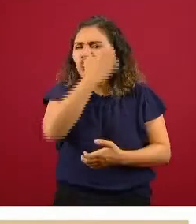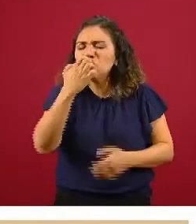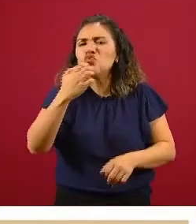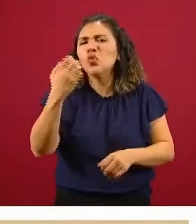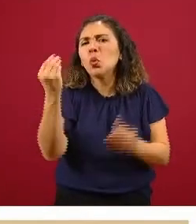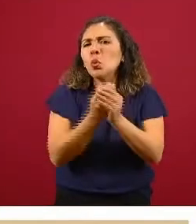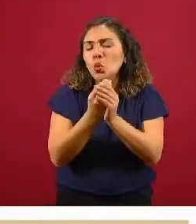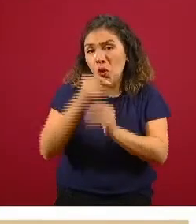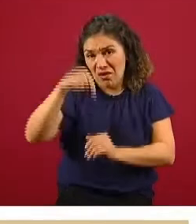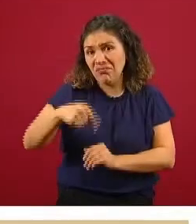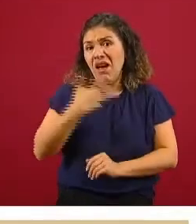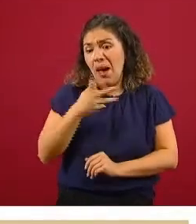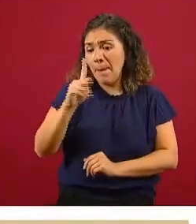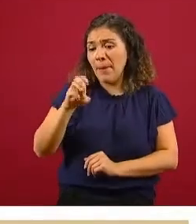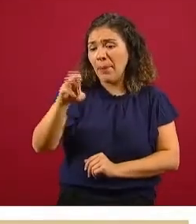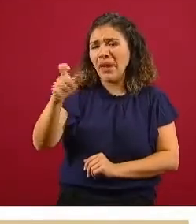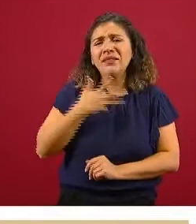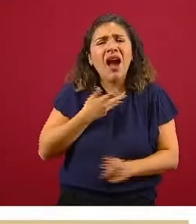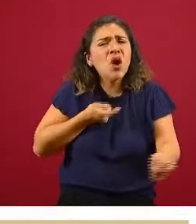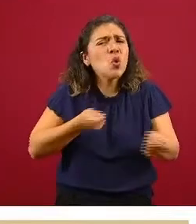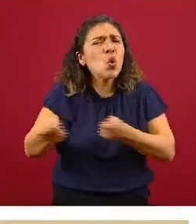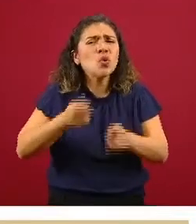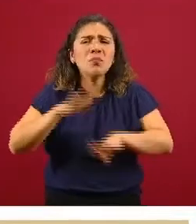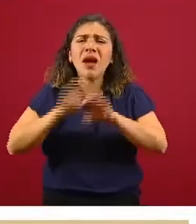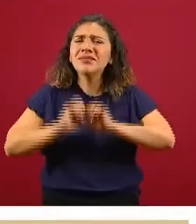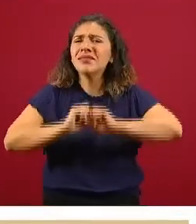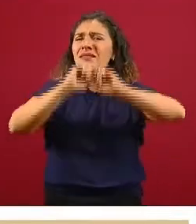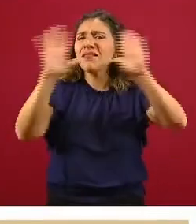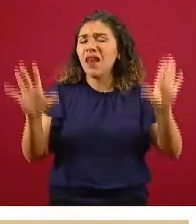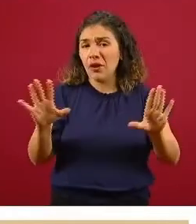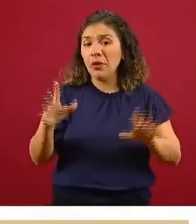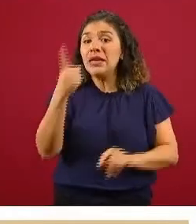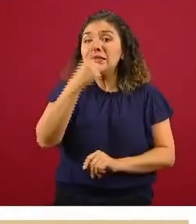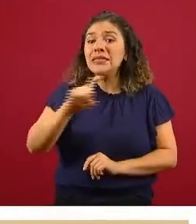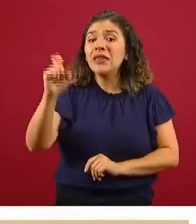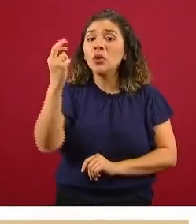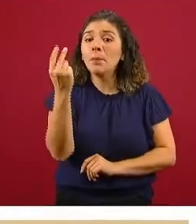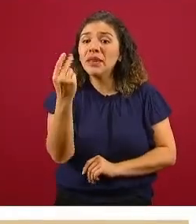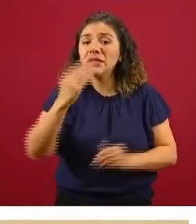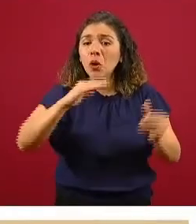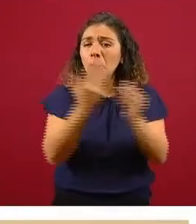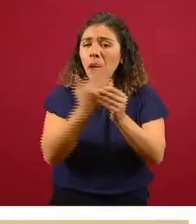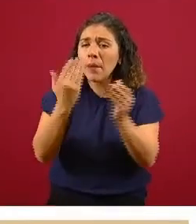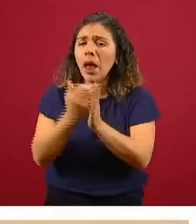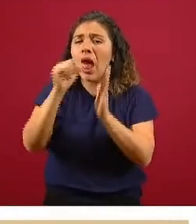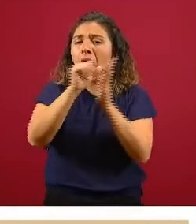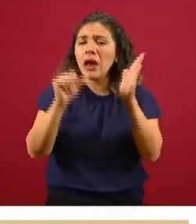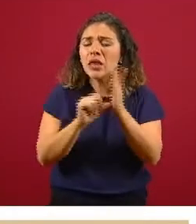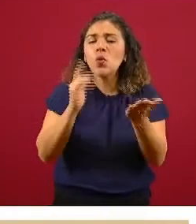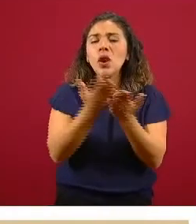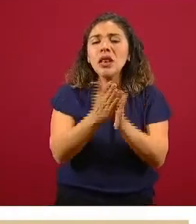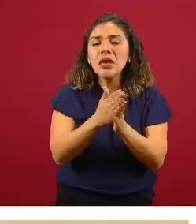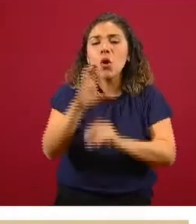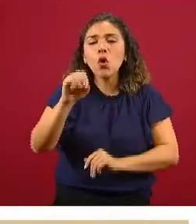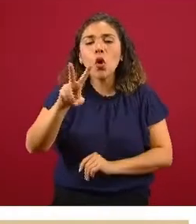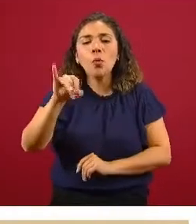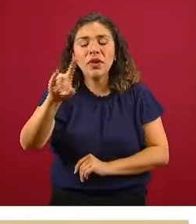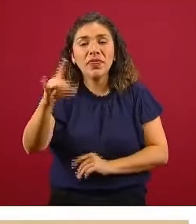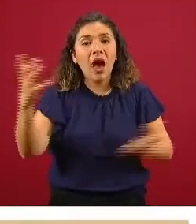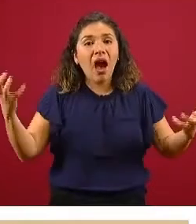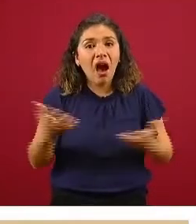que tenemos en Pemex, que tenemos el control claro y electrónico. 125 documentos, artículos y libros de COVID. Algo